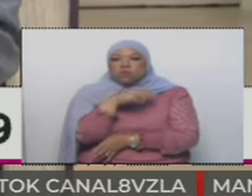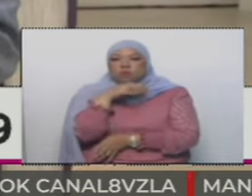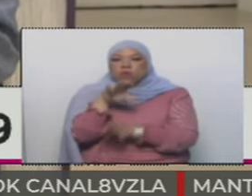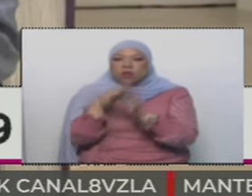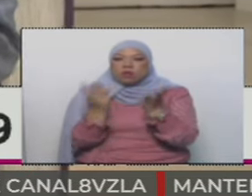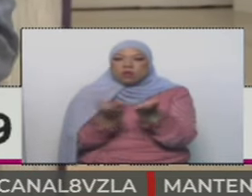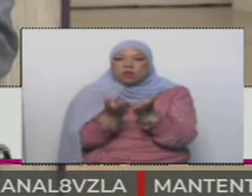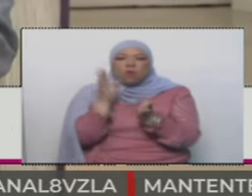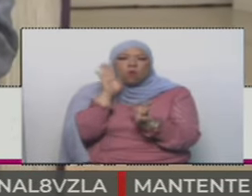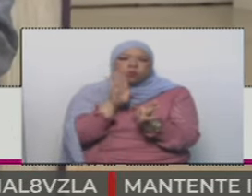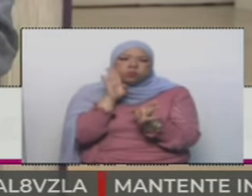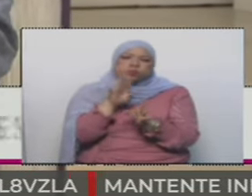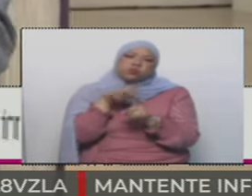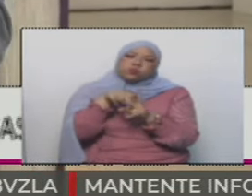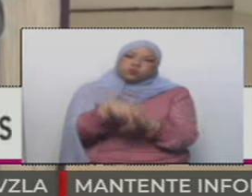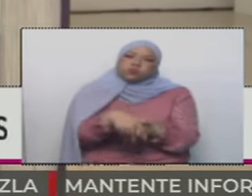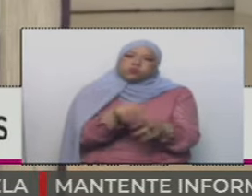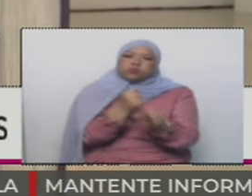de fascismo,